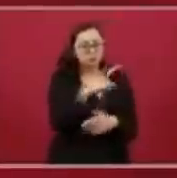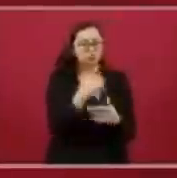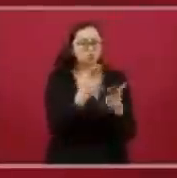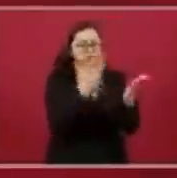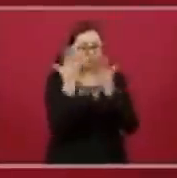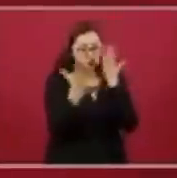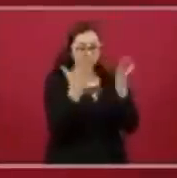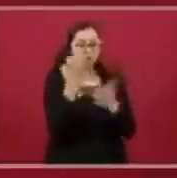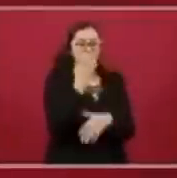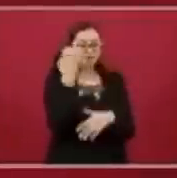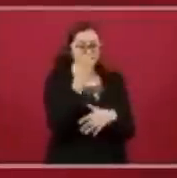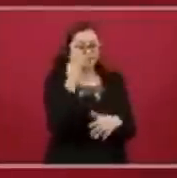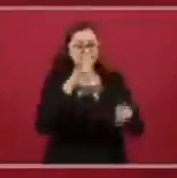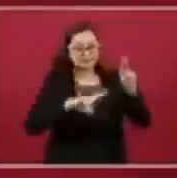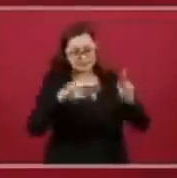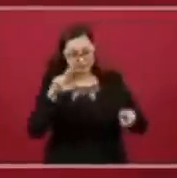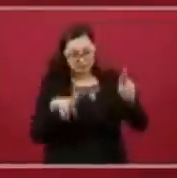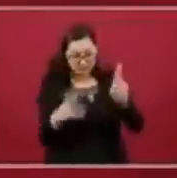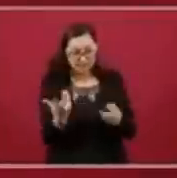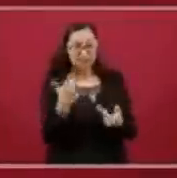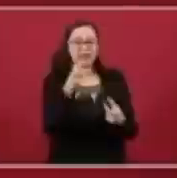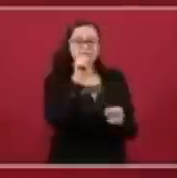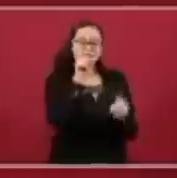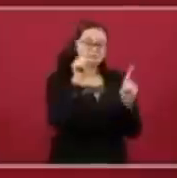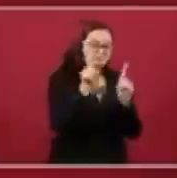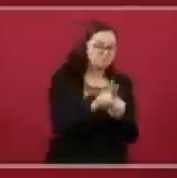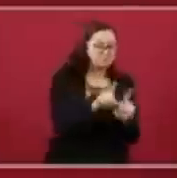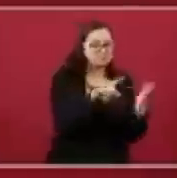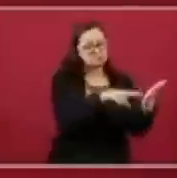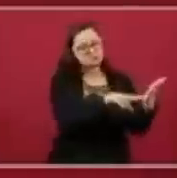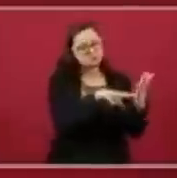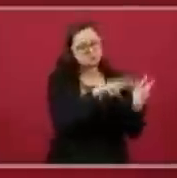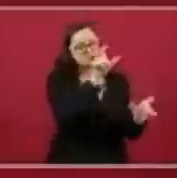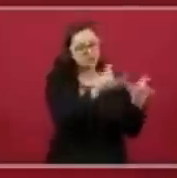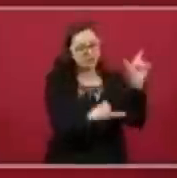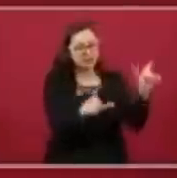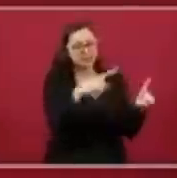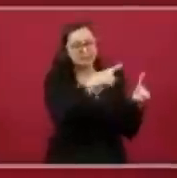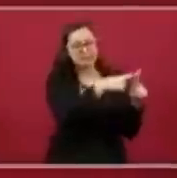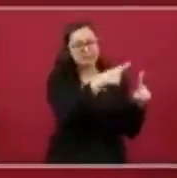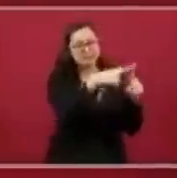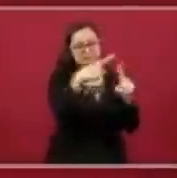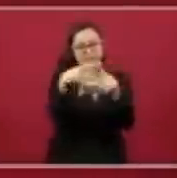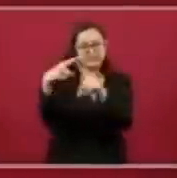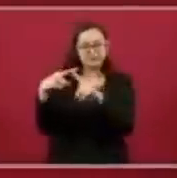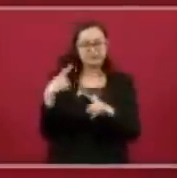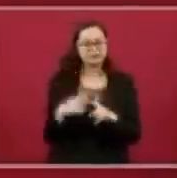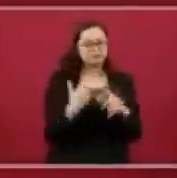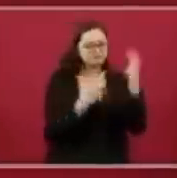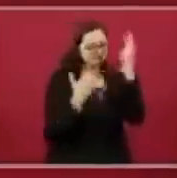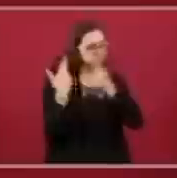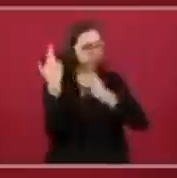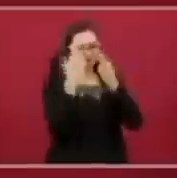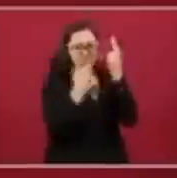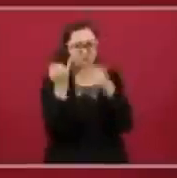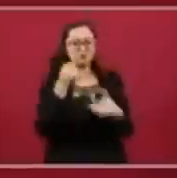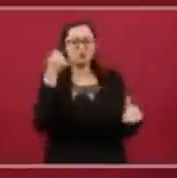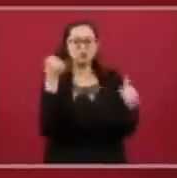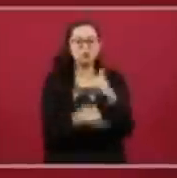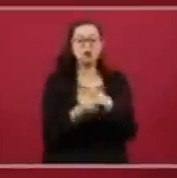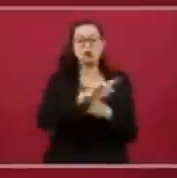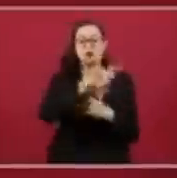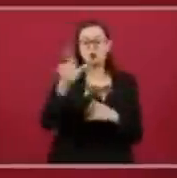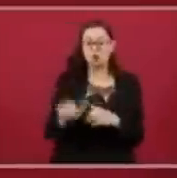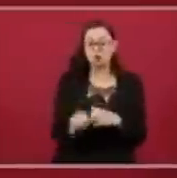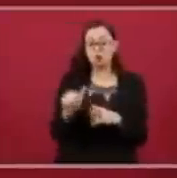su estatus académico, sus credenciales y básicamente se llegó a la conclusión unánime